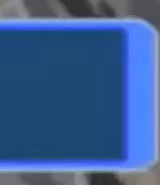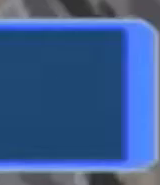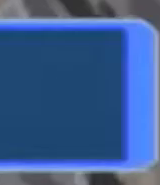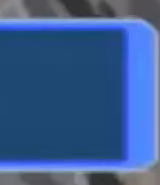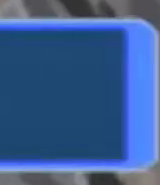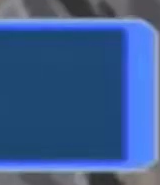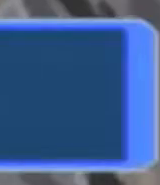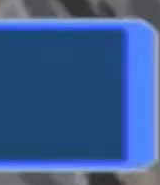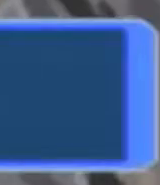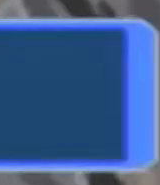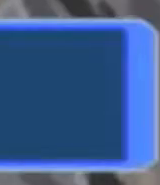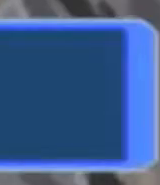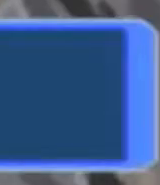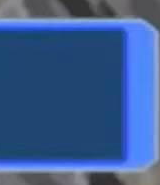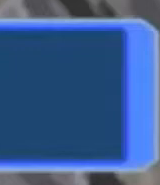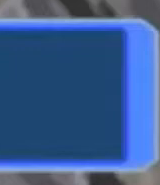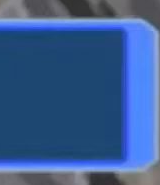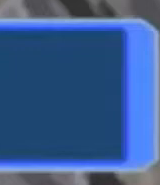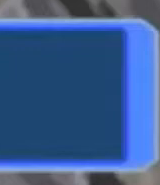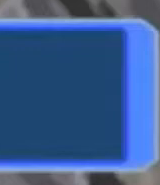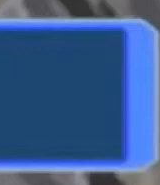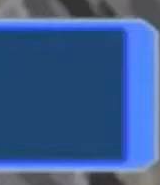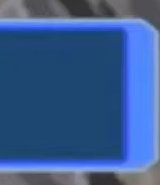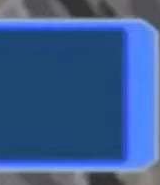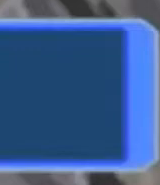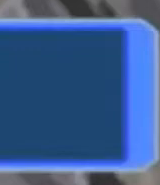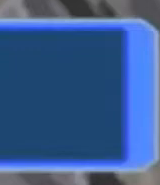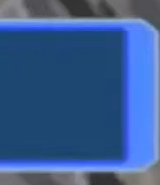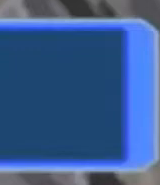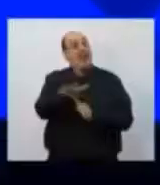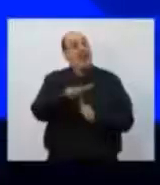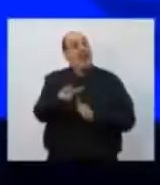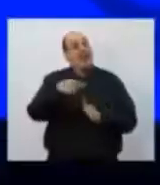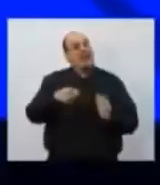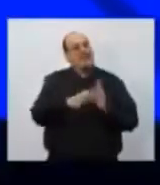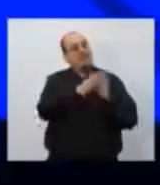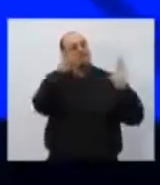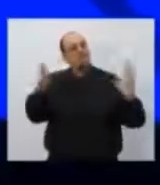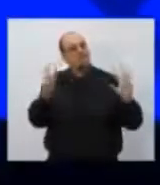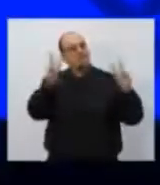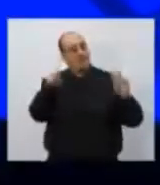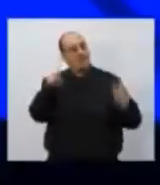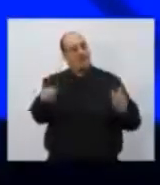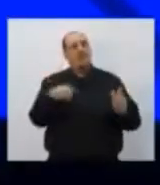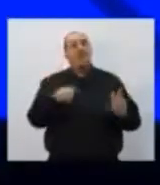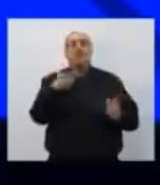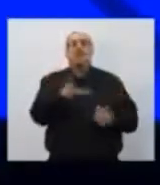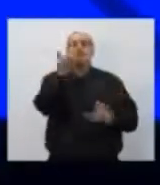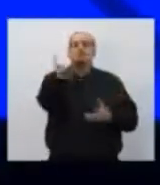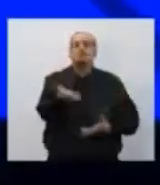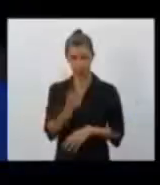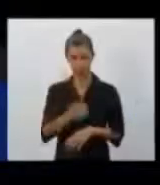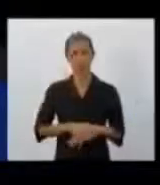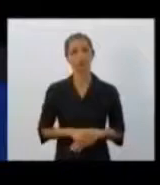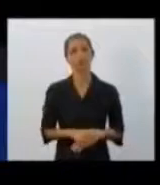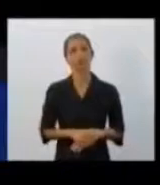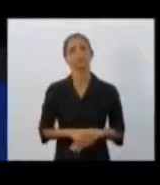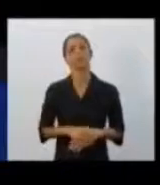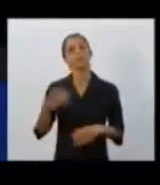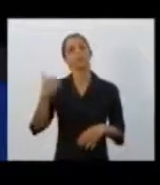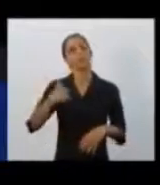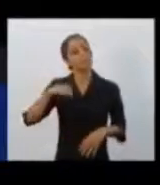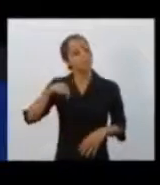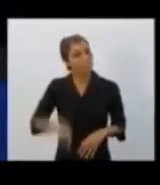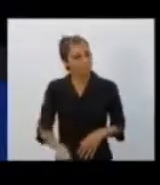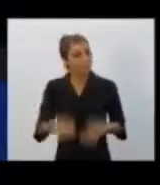mal. Me moriré del dolor de barriga para causar confusión mediática. Hace uso de la palabra el candidato Roberto Lavagna. Está